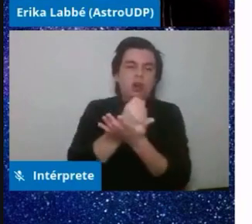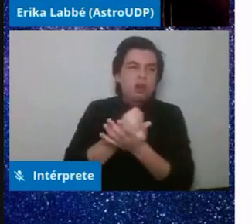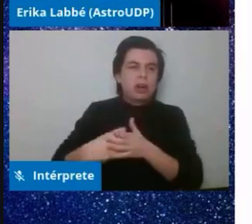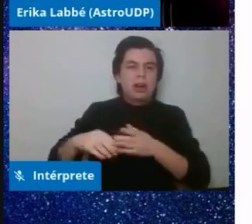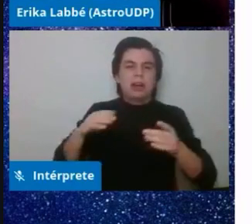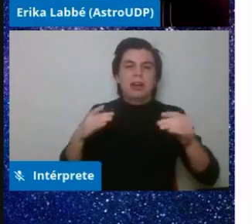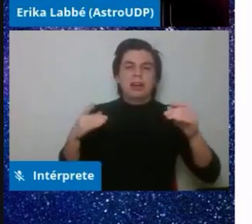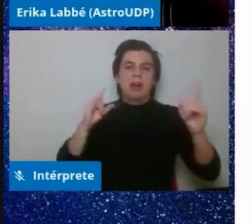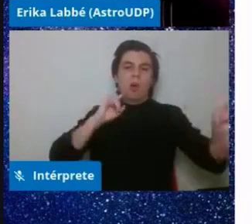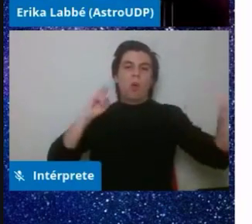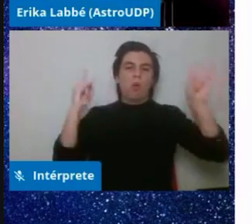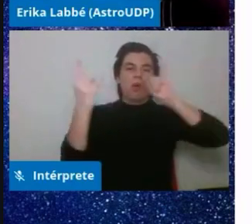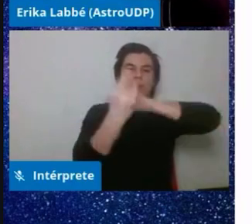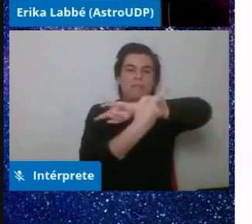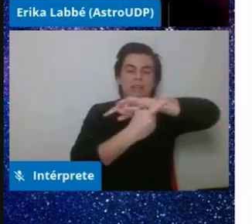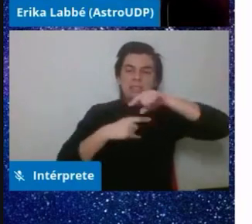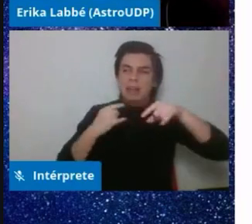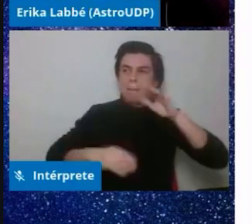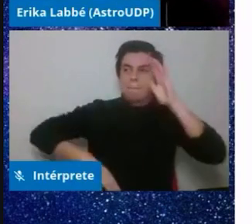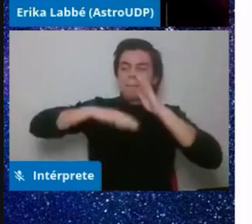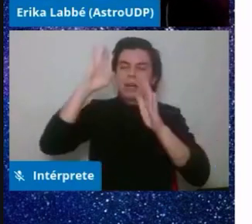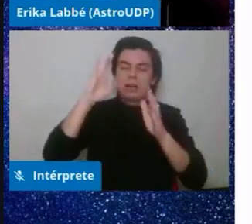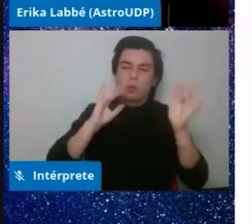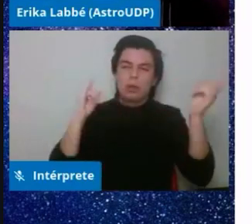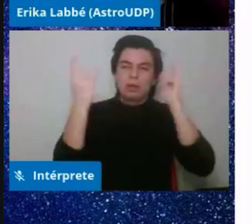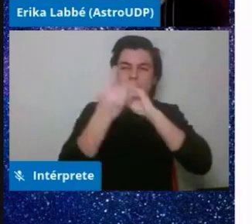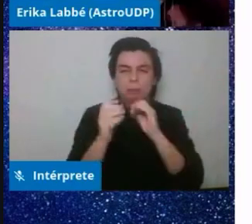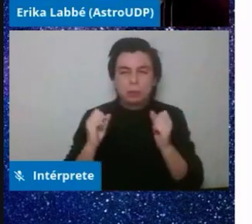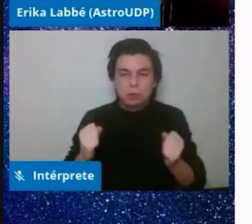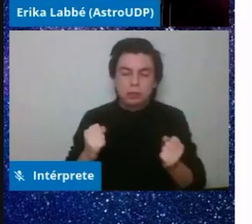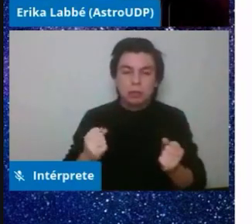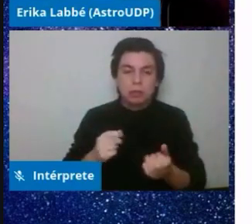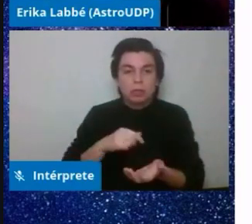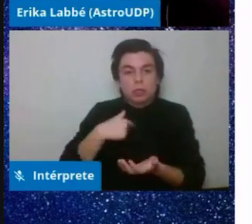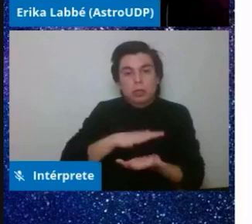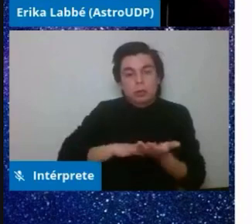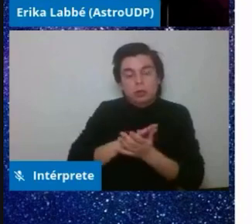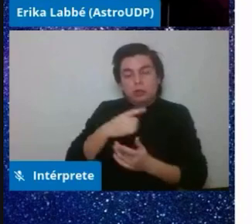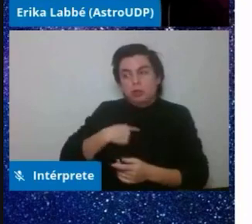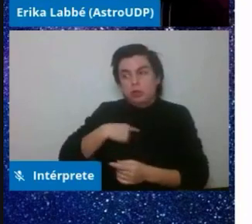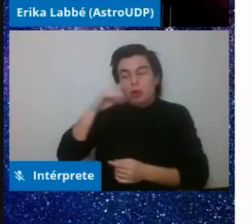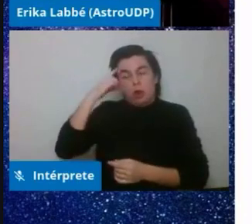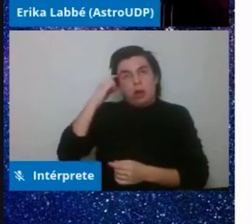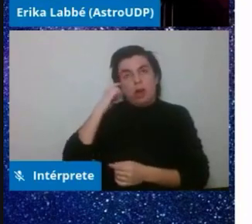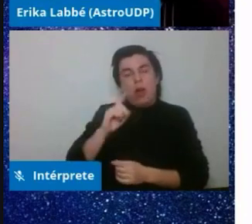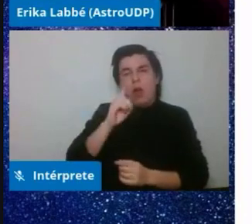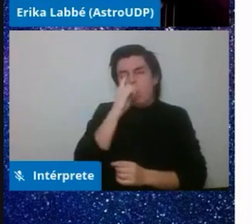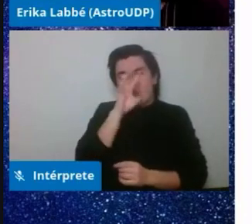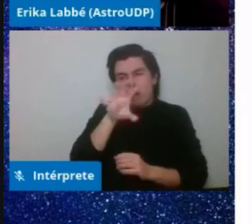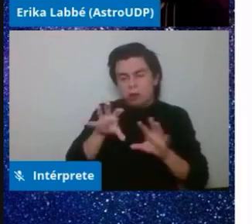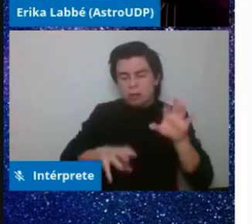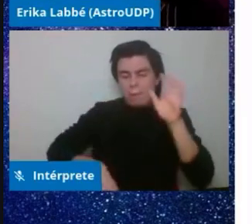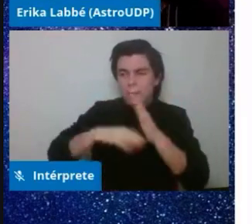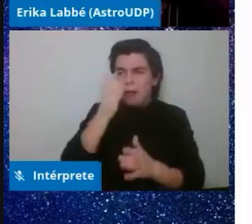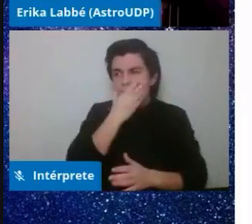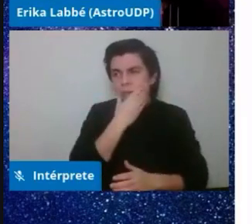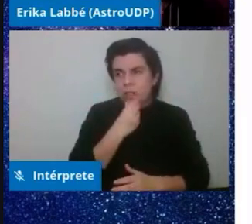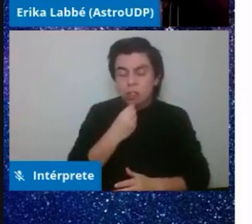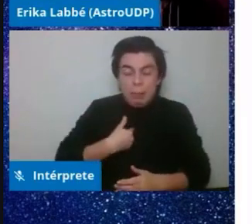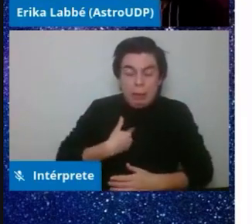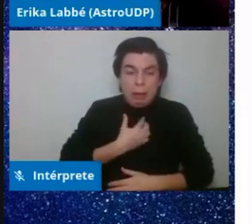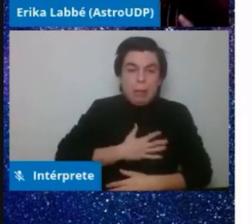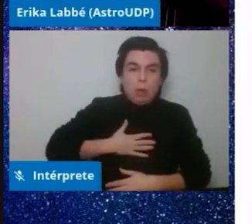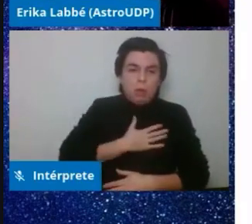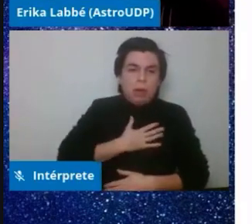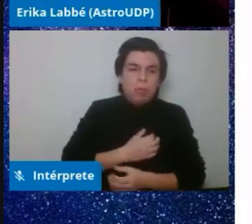En eso hay algo muy lindo que considero yo, lo considero lindo porque en general a mí personalmente me gusta mucho la diversidad, me gusta